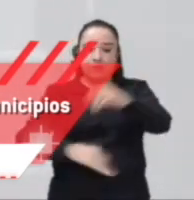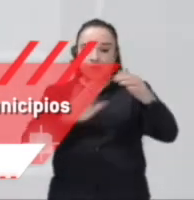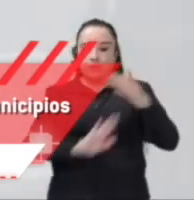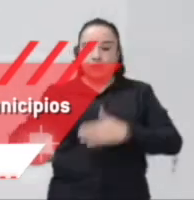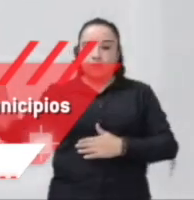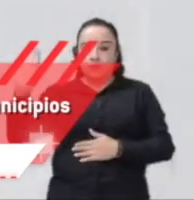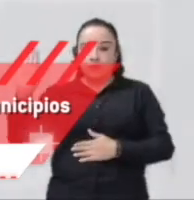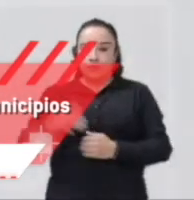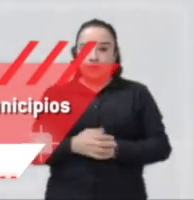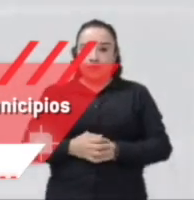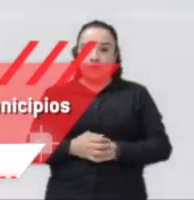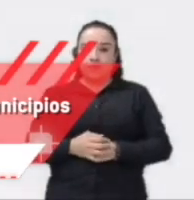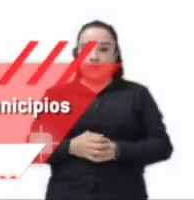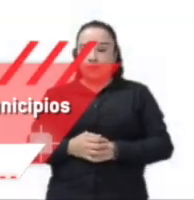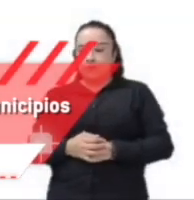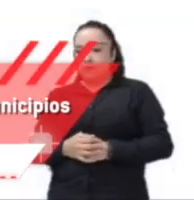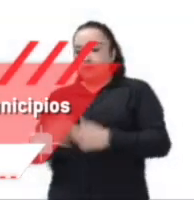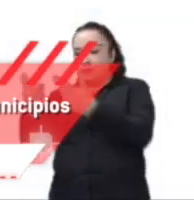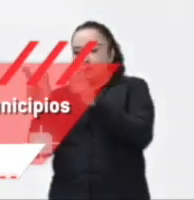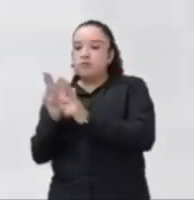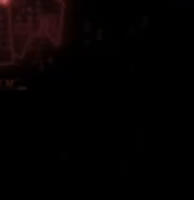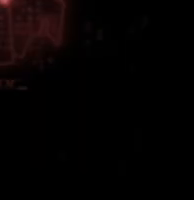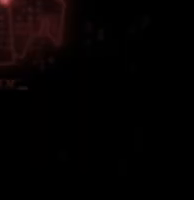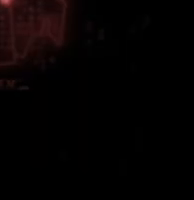elecciones considerando que hay 84 municipios